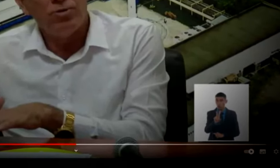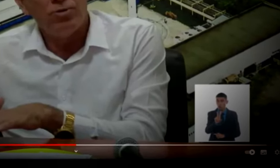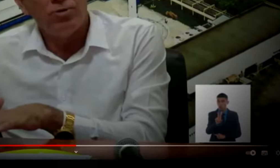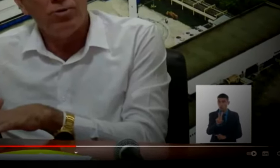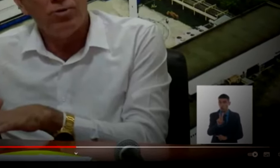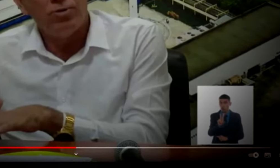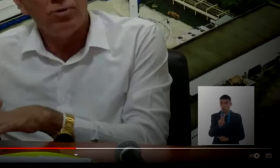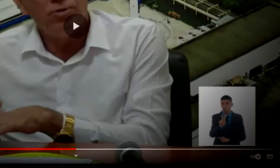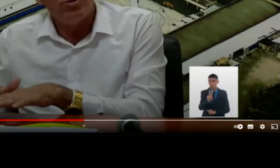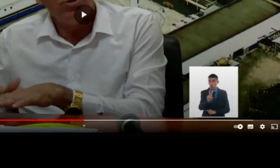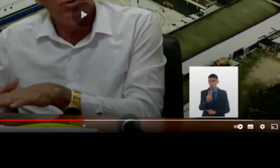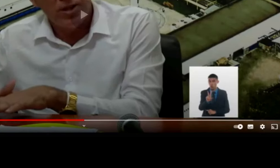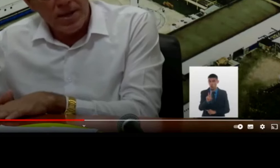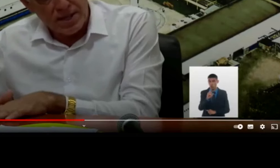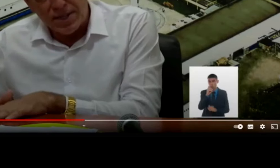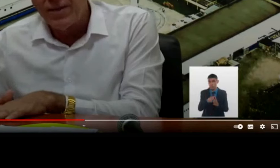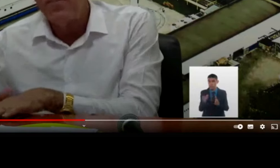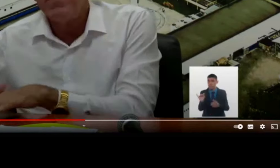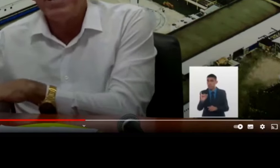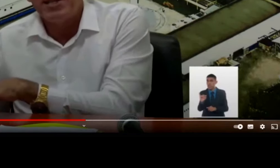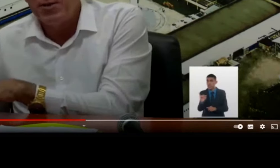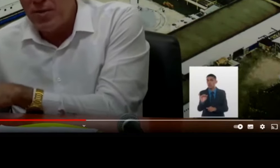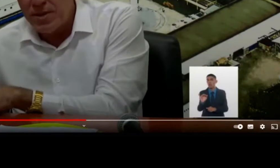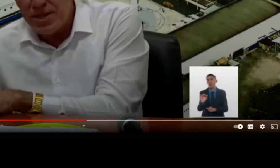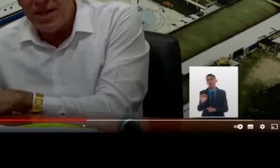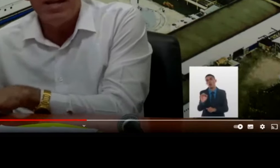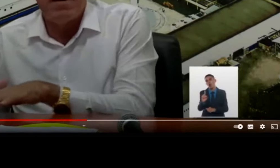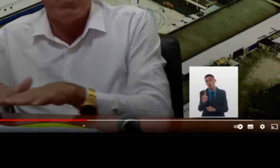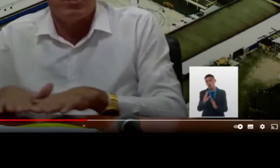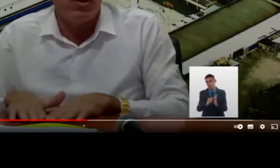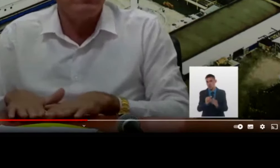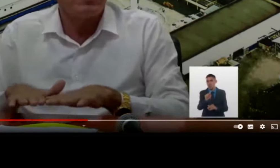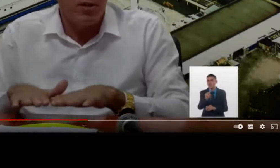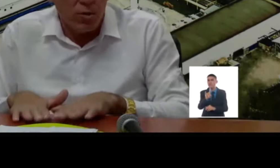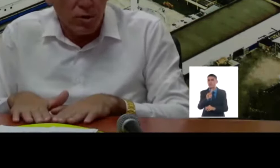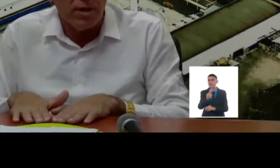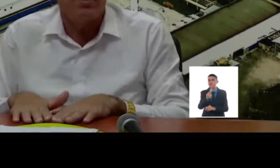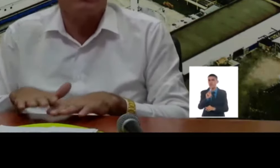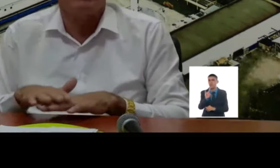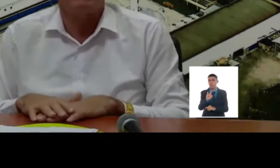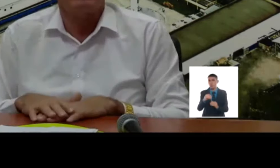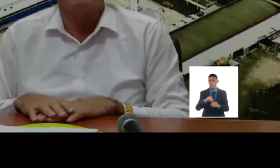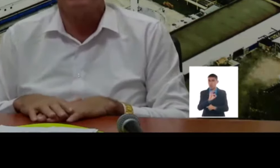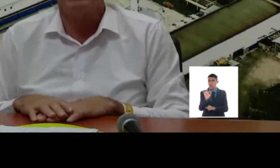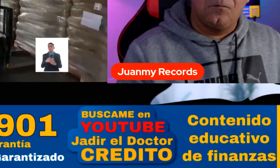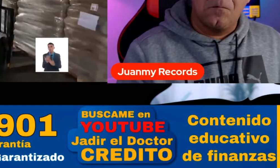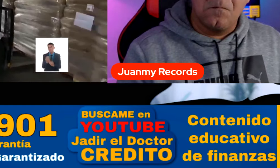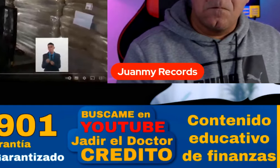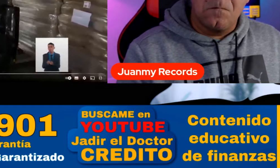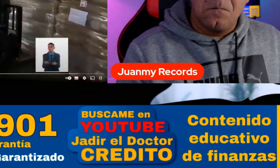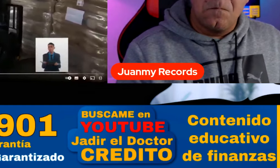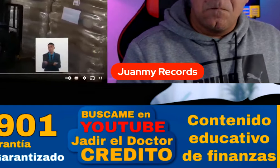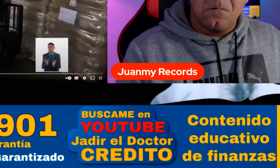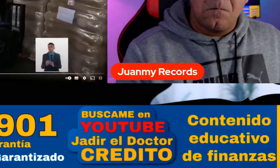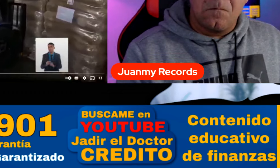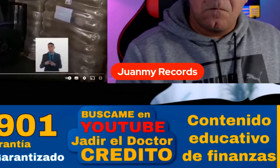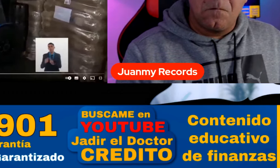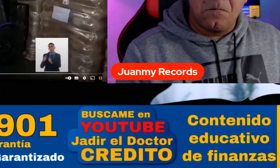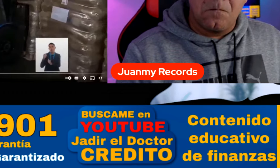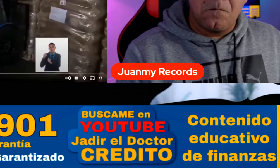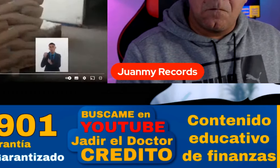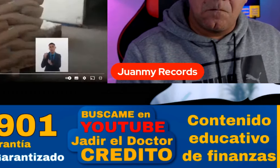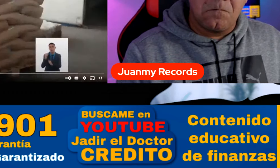días, arréglatela como puedas. 11 meses, 29 días, le vamos a distribuir 5 días de cobertura a leche en polvo. Explicó el directivo que